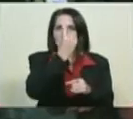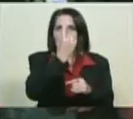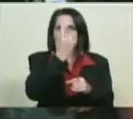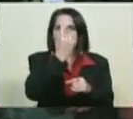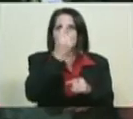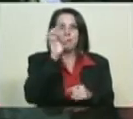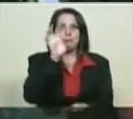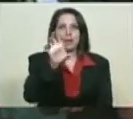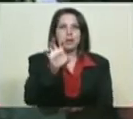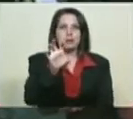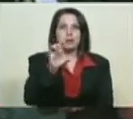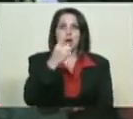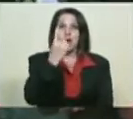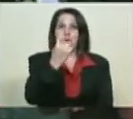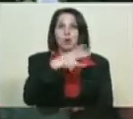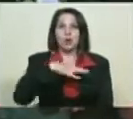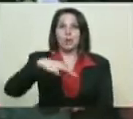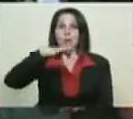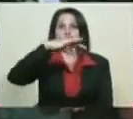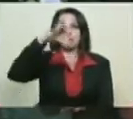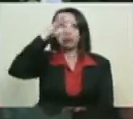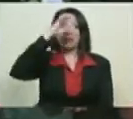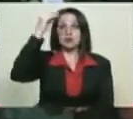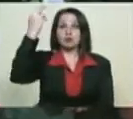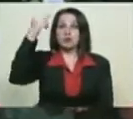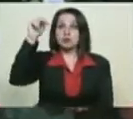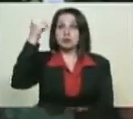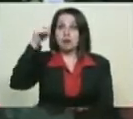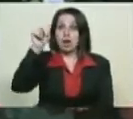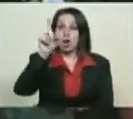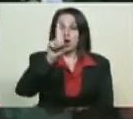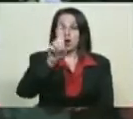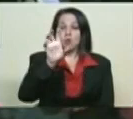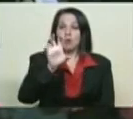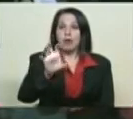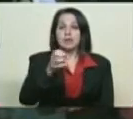una sola patria, un solo espíritu nacional, una sola nación que